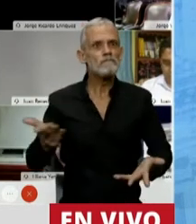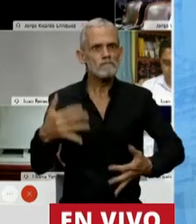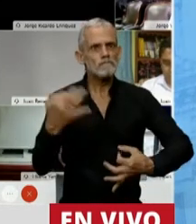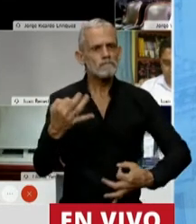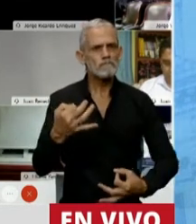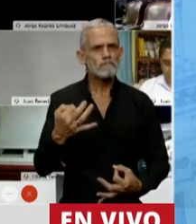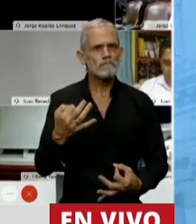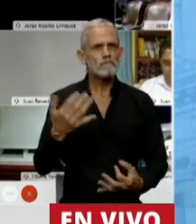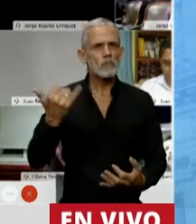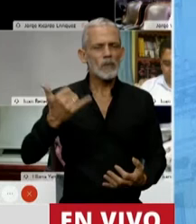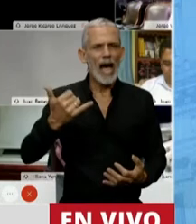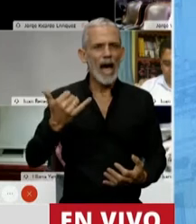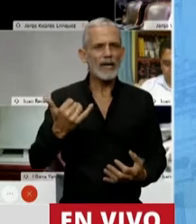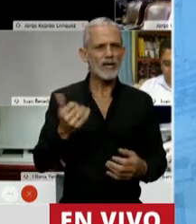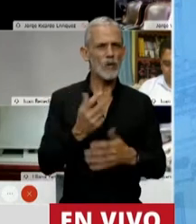está cargado con